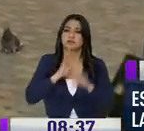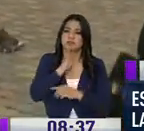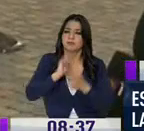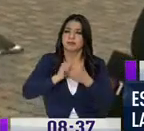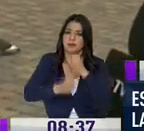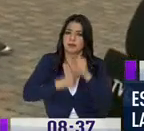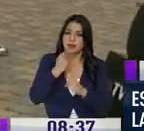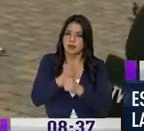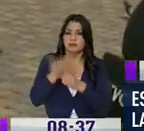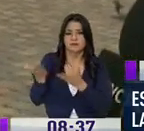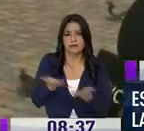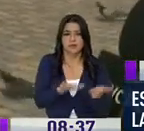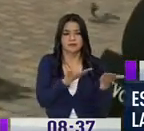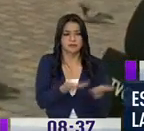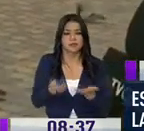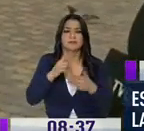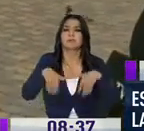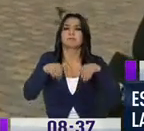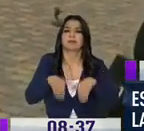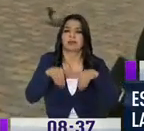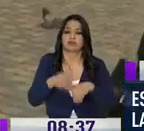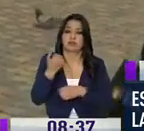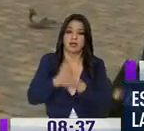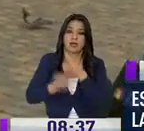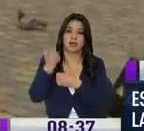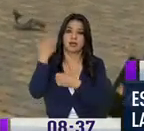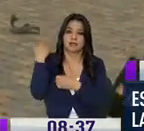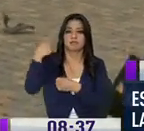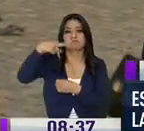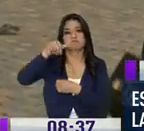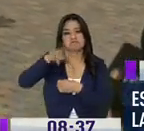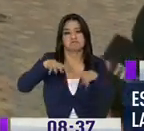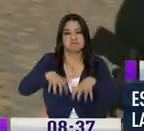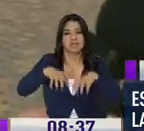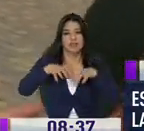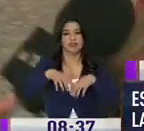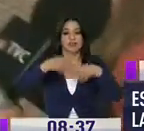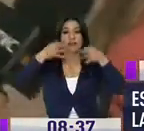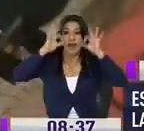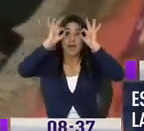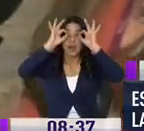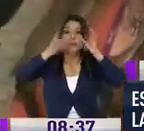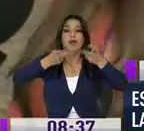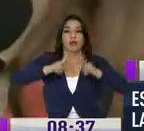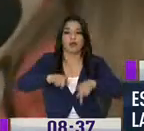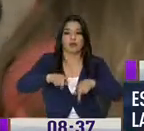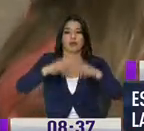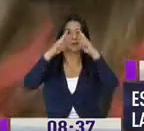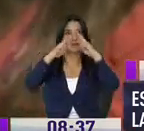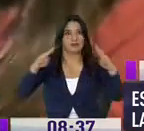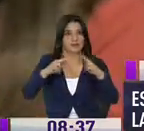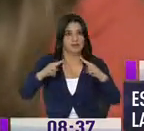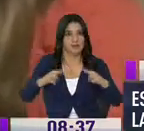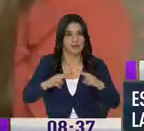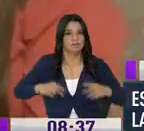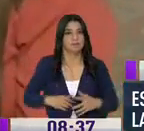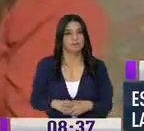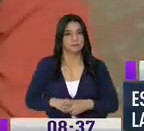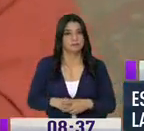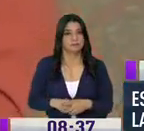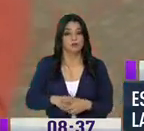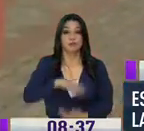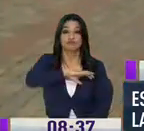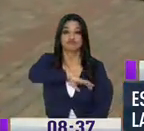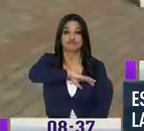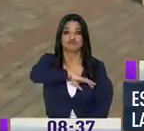año hacemos varios eventos para los perritos. El año anterior fue el Perruno Halloween, ahora tenemos con este lindo motivo que es la Navidad. El municipio, a través de la